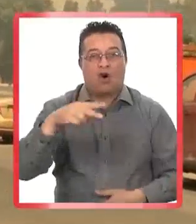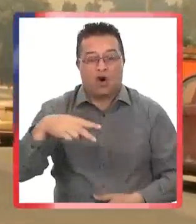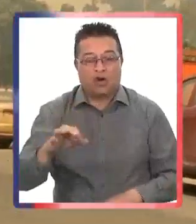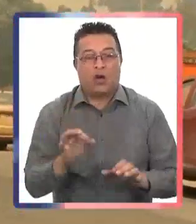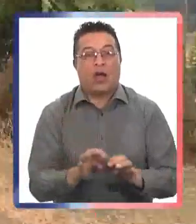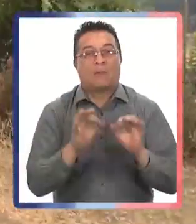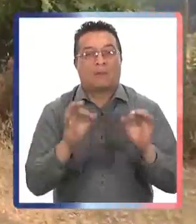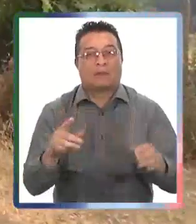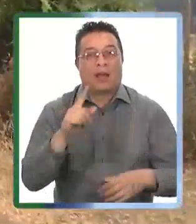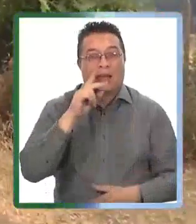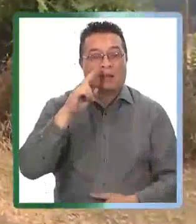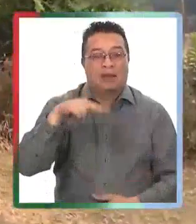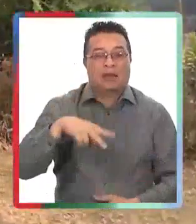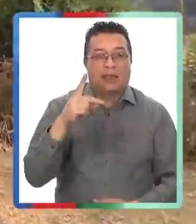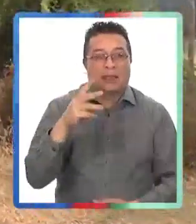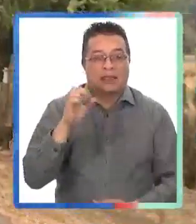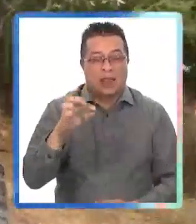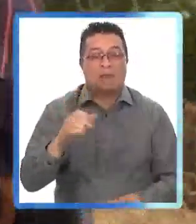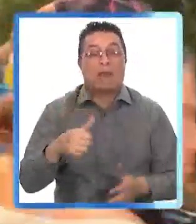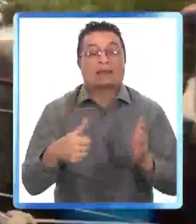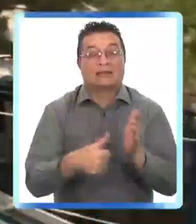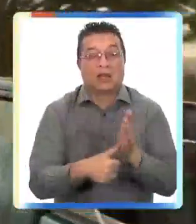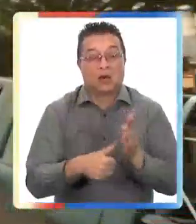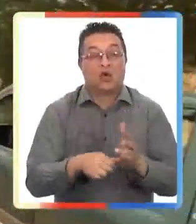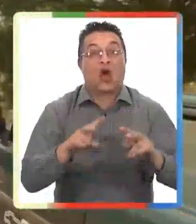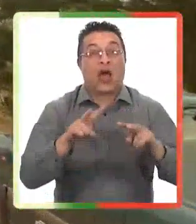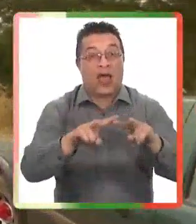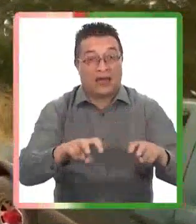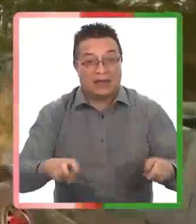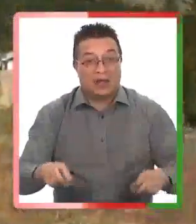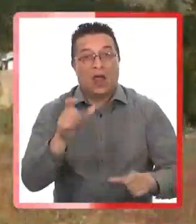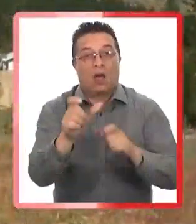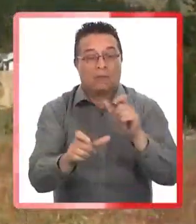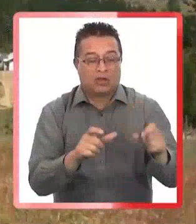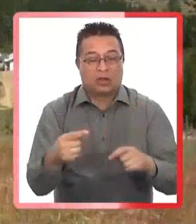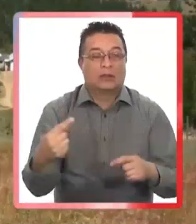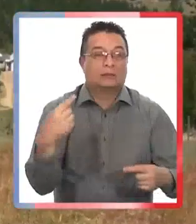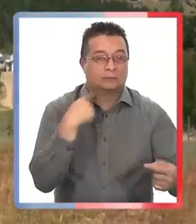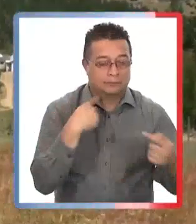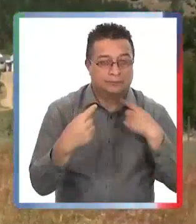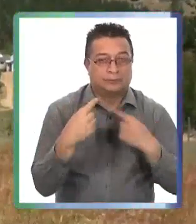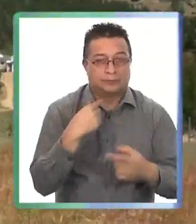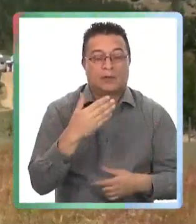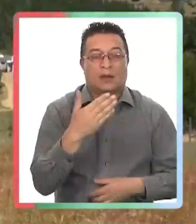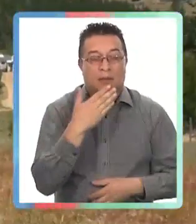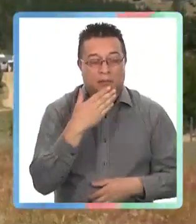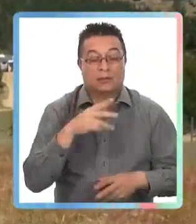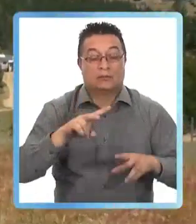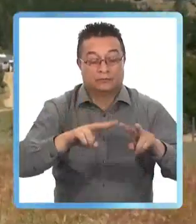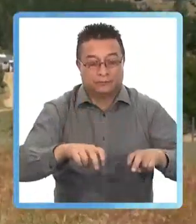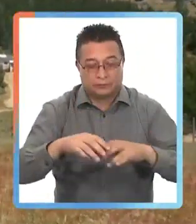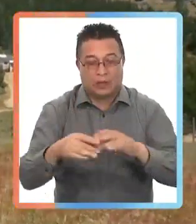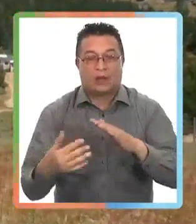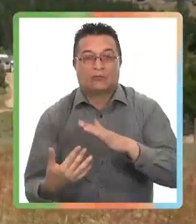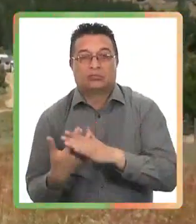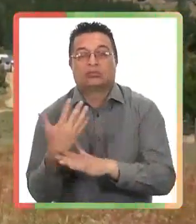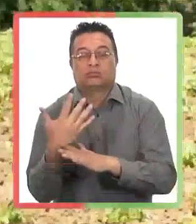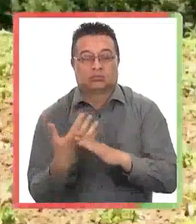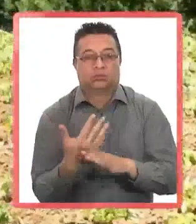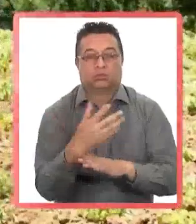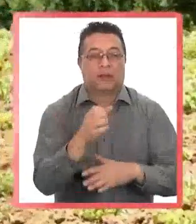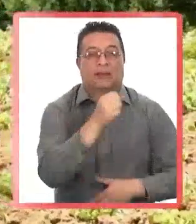INDAP, seguros agrícolas, ¿cierto?, para las personas que puedan ver afectadas sus cosechas, sus cultivos producto de las